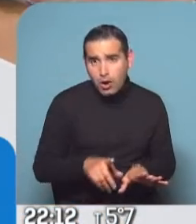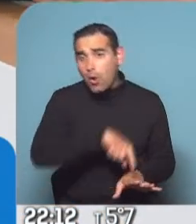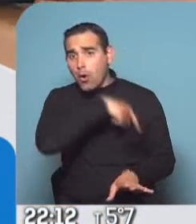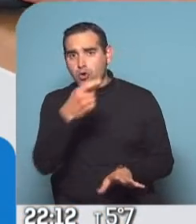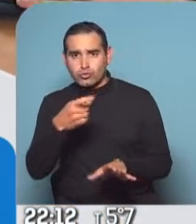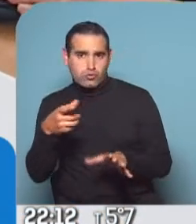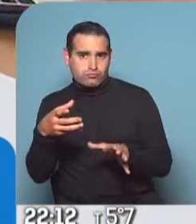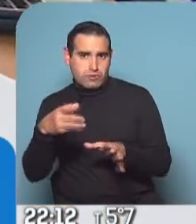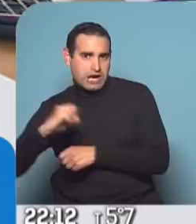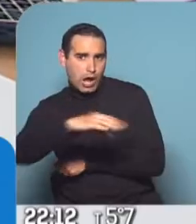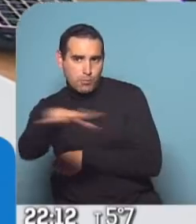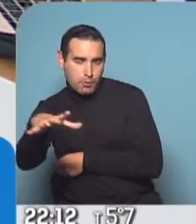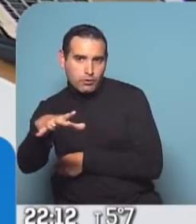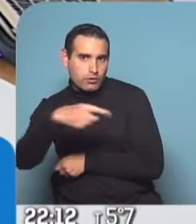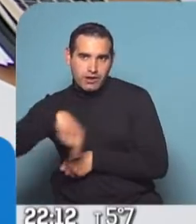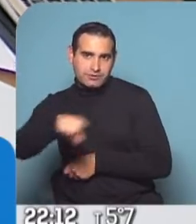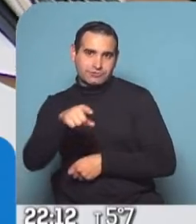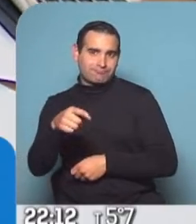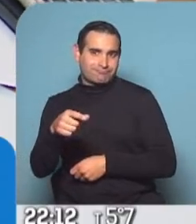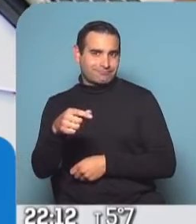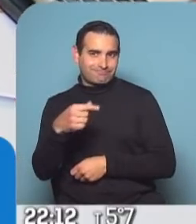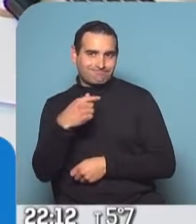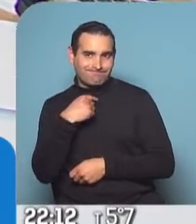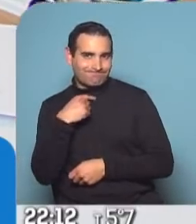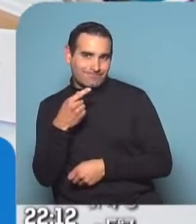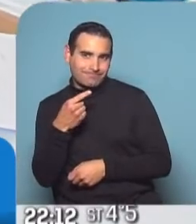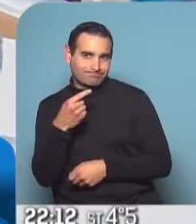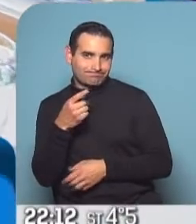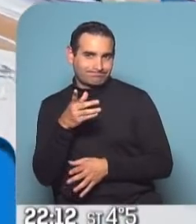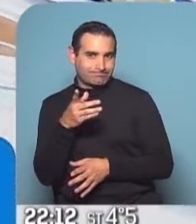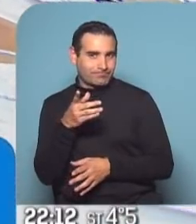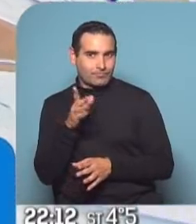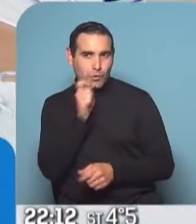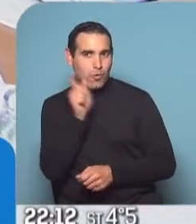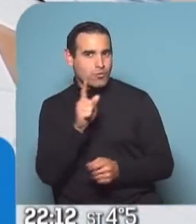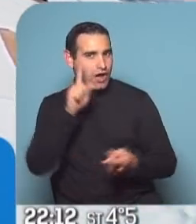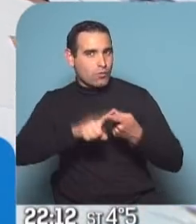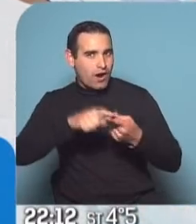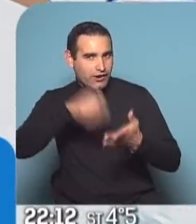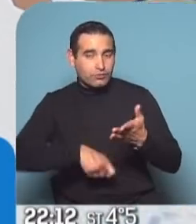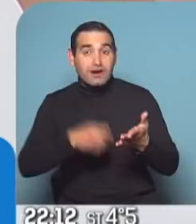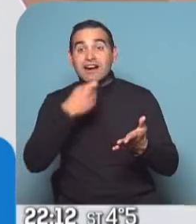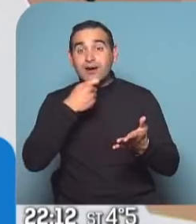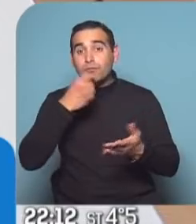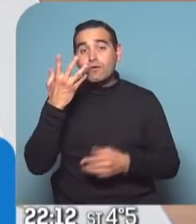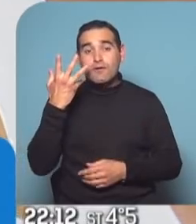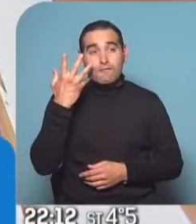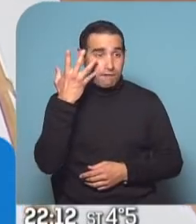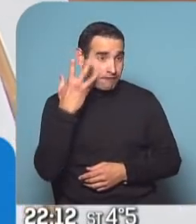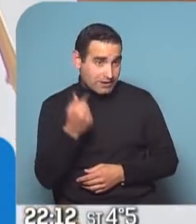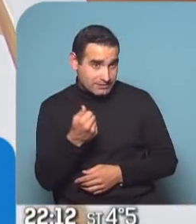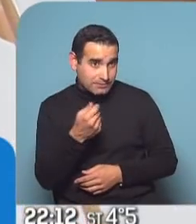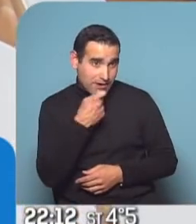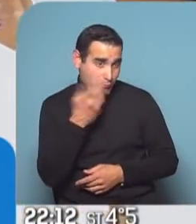que tiende más bien a políticamente inclinarse hacia el conservadurismo, ¿no? Esa es la alianza que se ha dado en Francia. Los